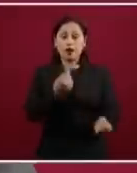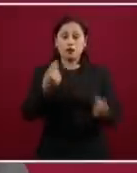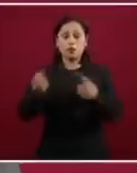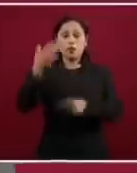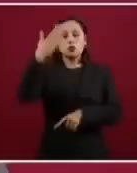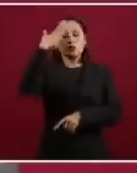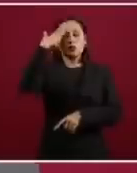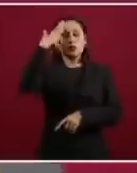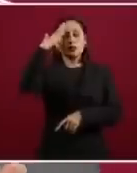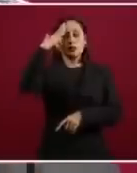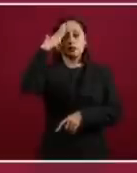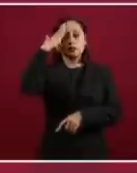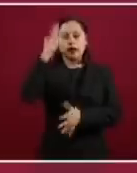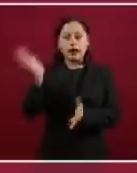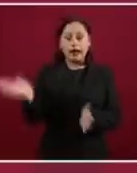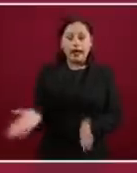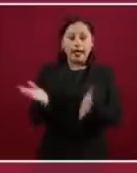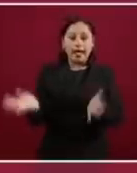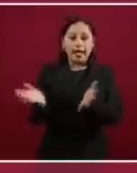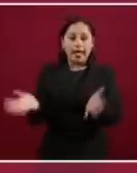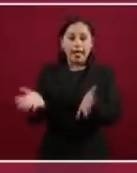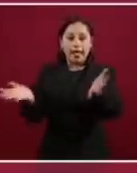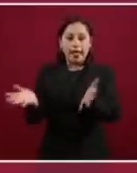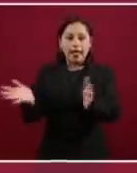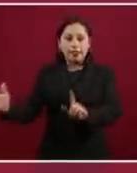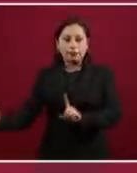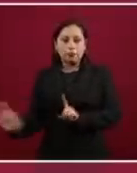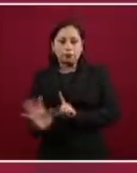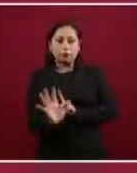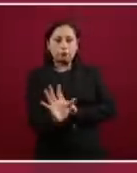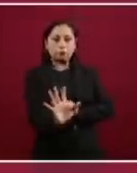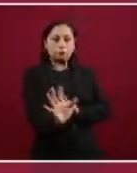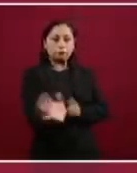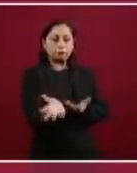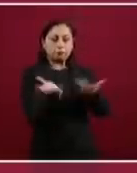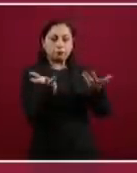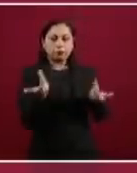y yo me quedo atrás.